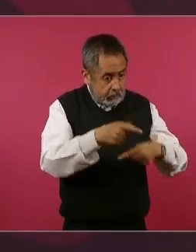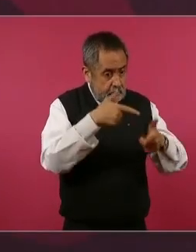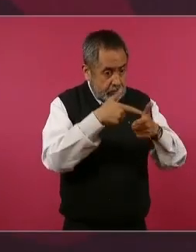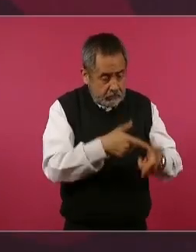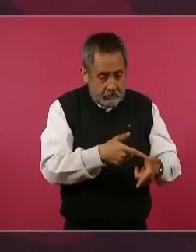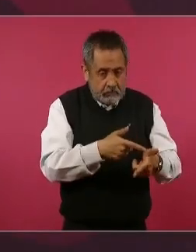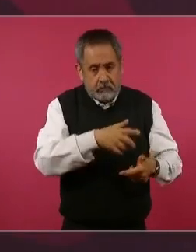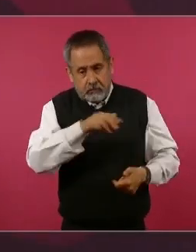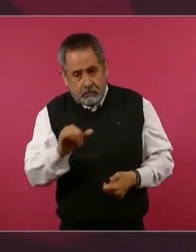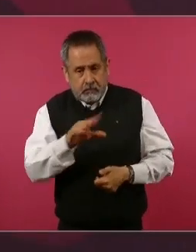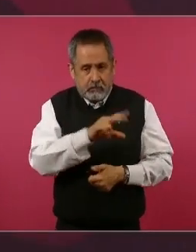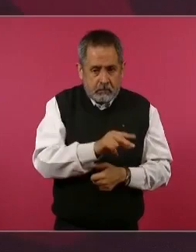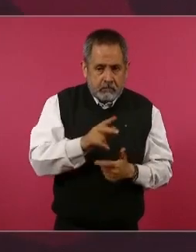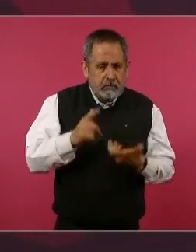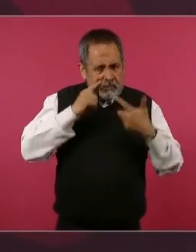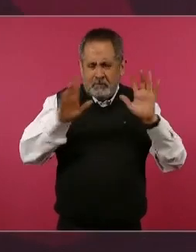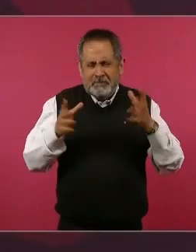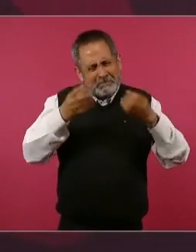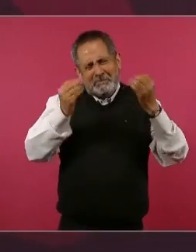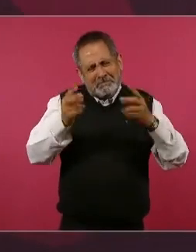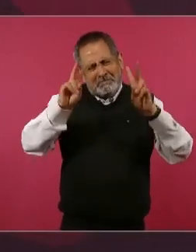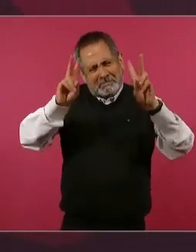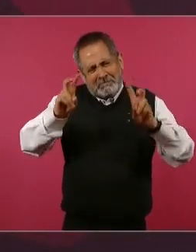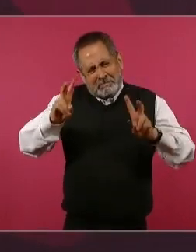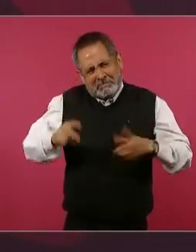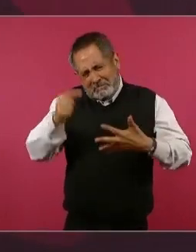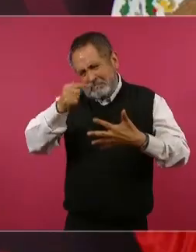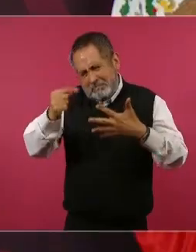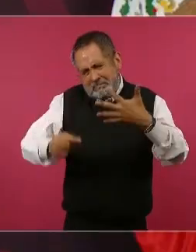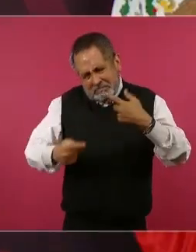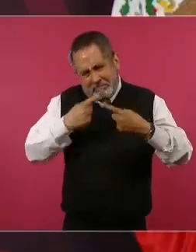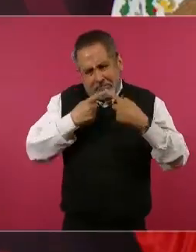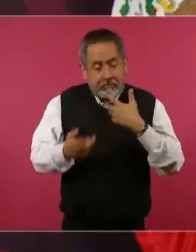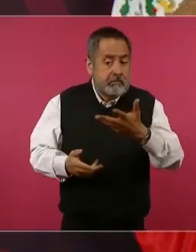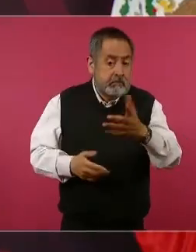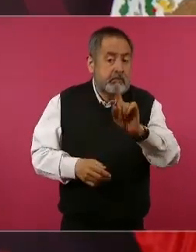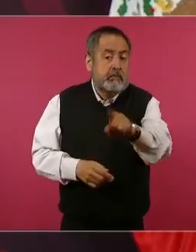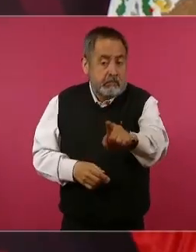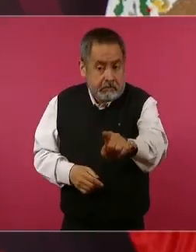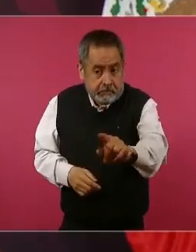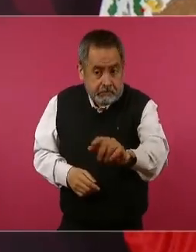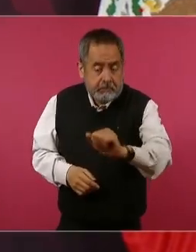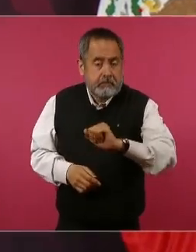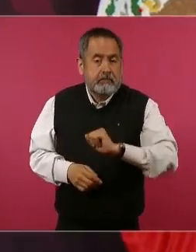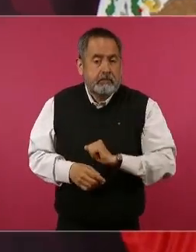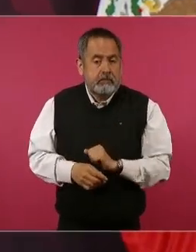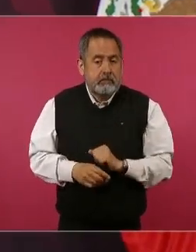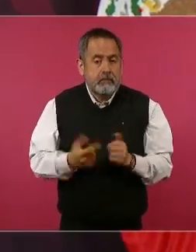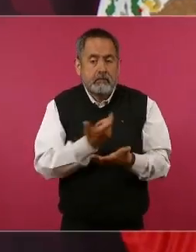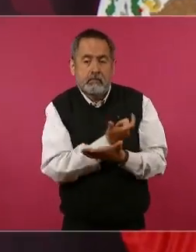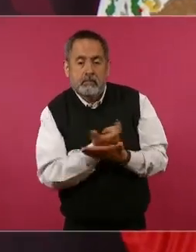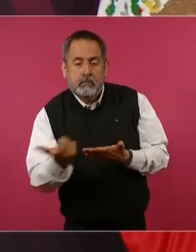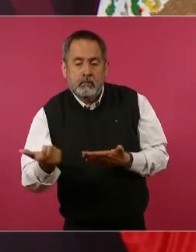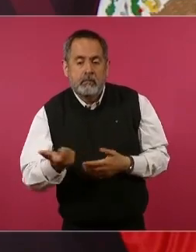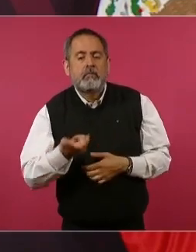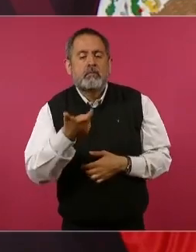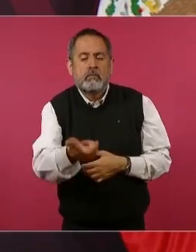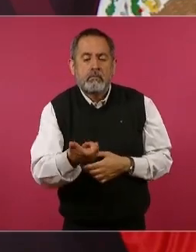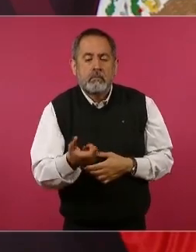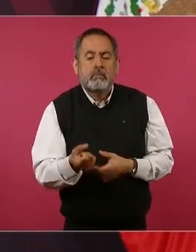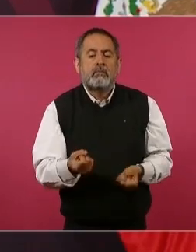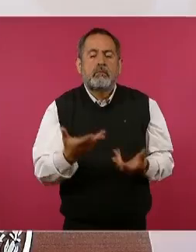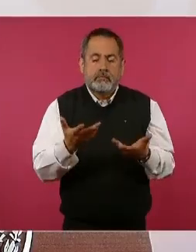no. O sea, hay muchísimas cosas. Ah, los sueldos.